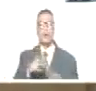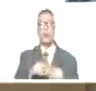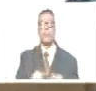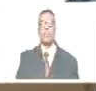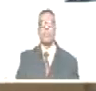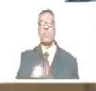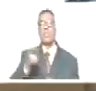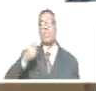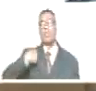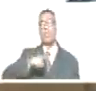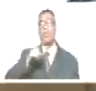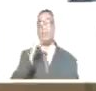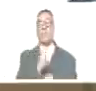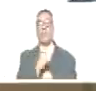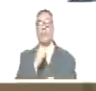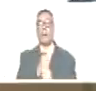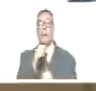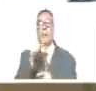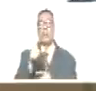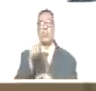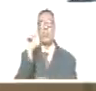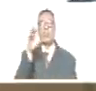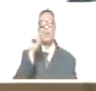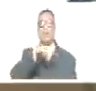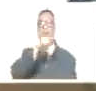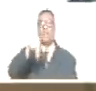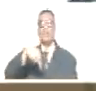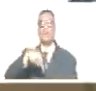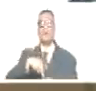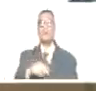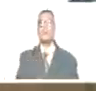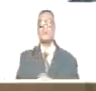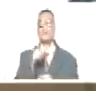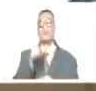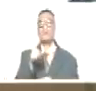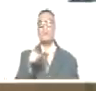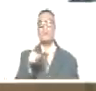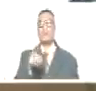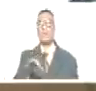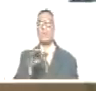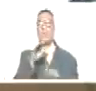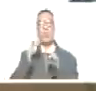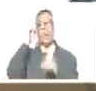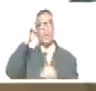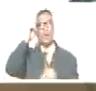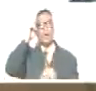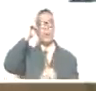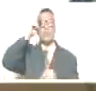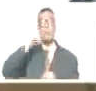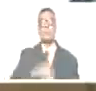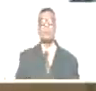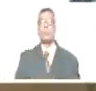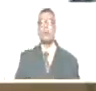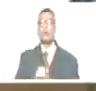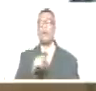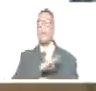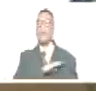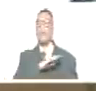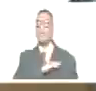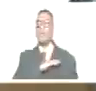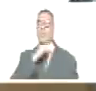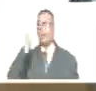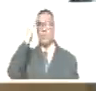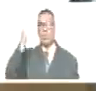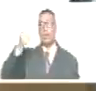empleado en esta asamblea? O sea, dejo esto como especie de reflexión, de autoanálisis que debemos de